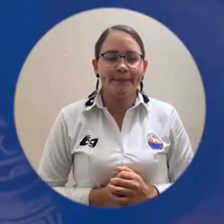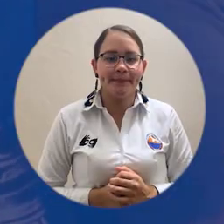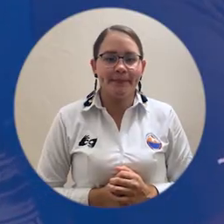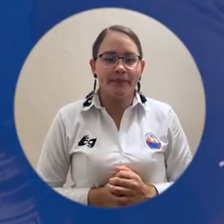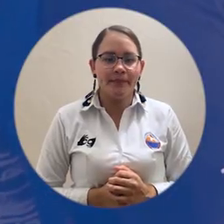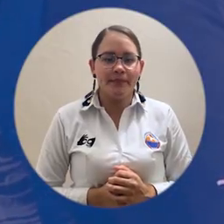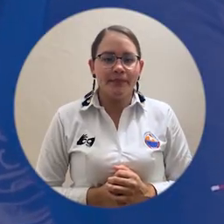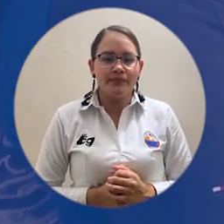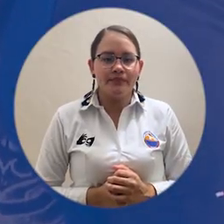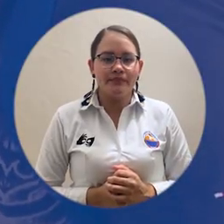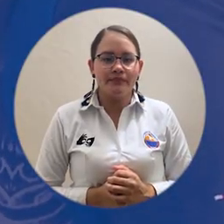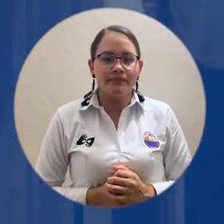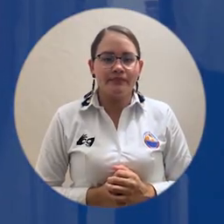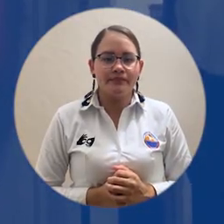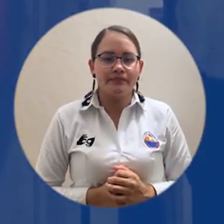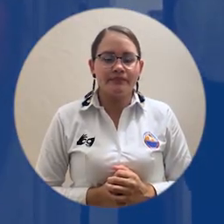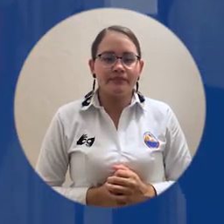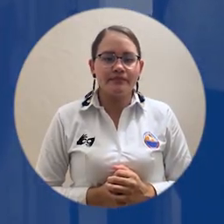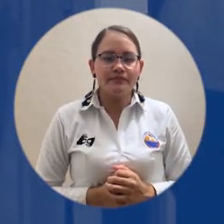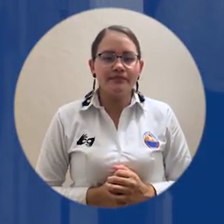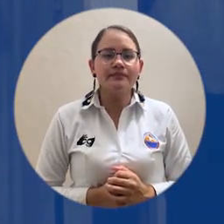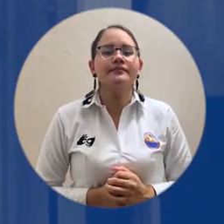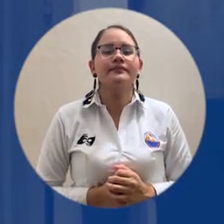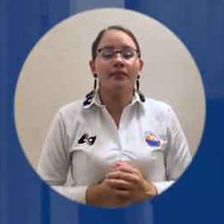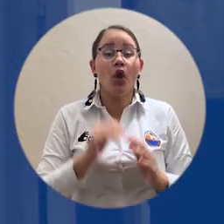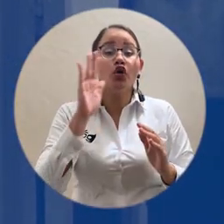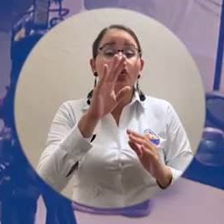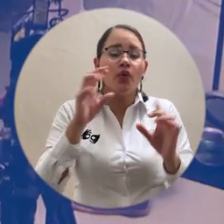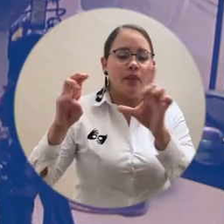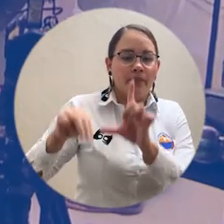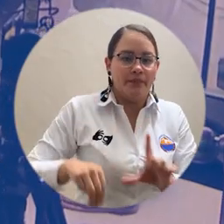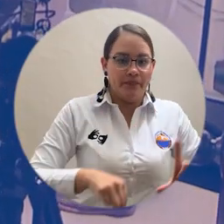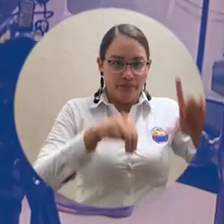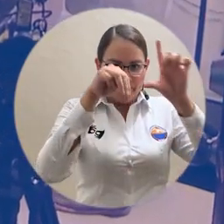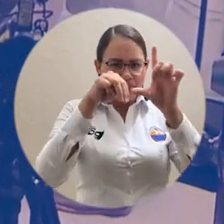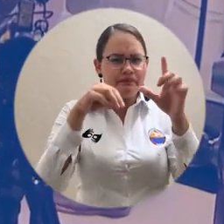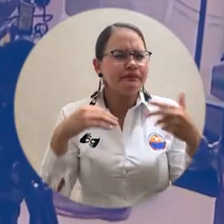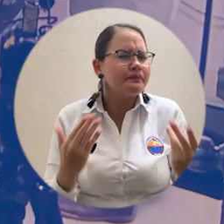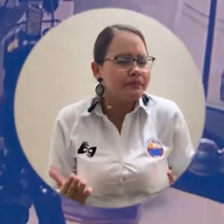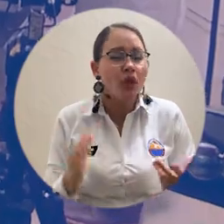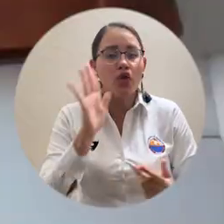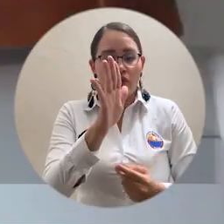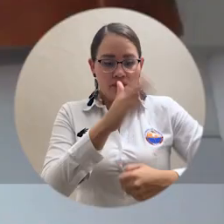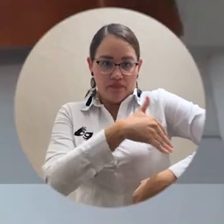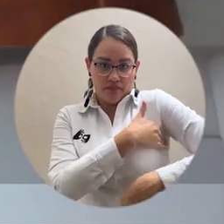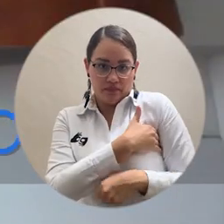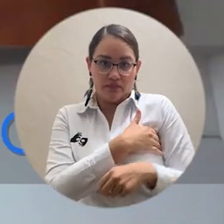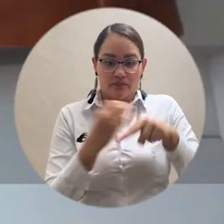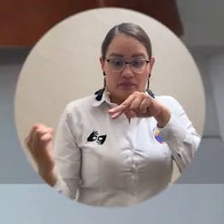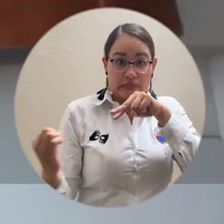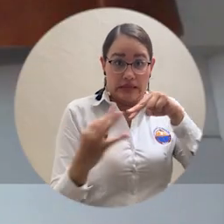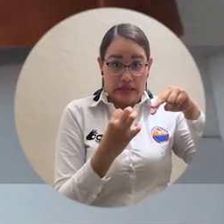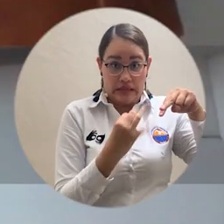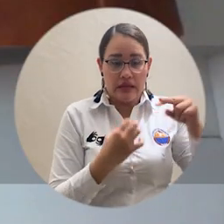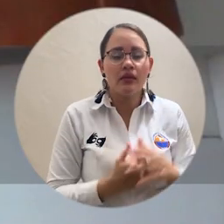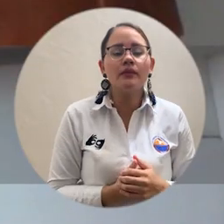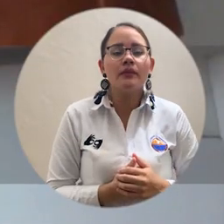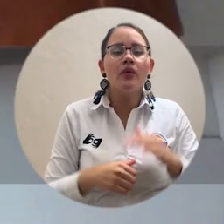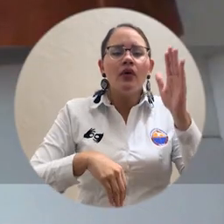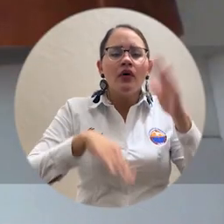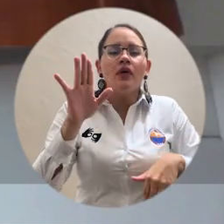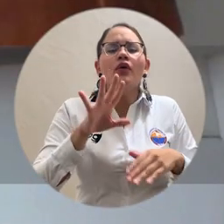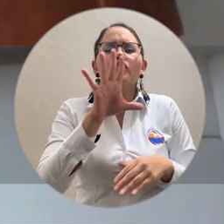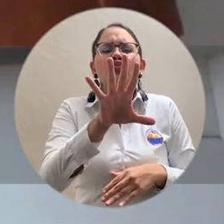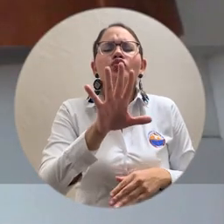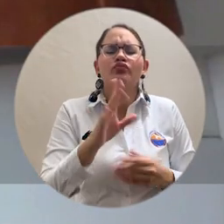La maestría fue seleccionada por el Ministerio de Educación con 20 cupos para las becas que